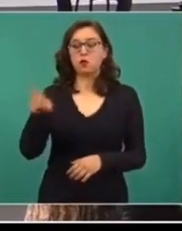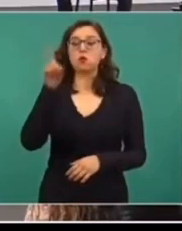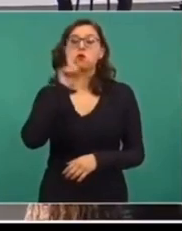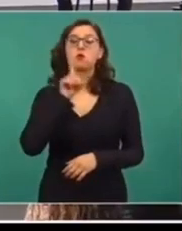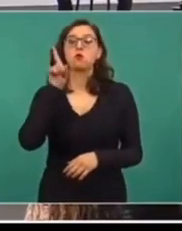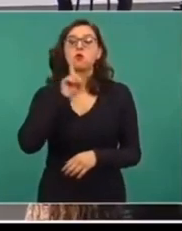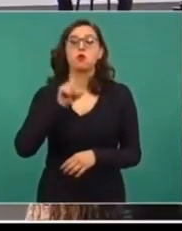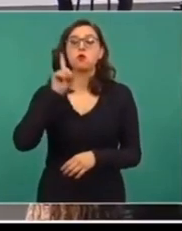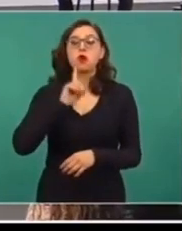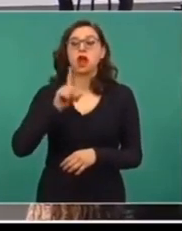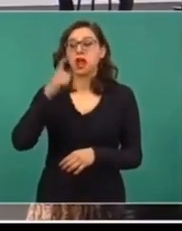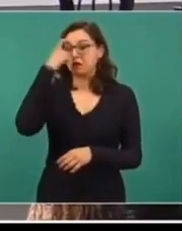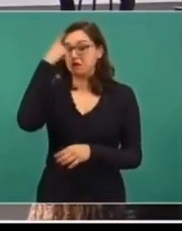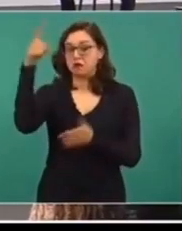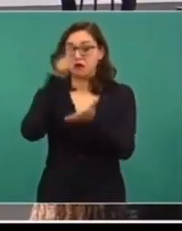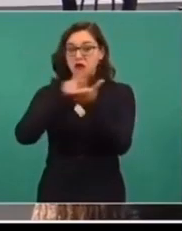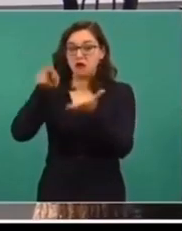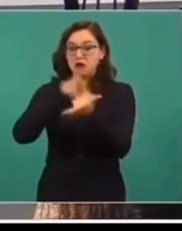pseudoescritora,